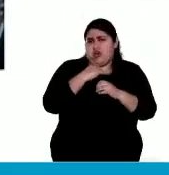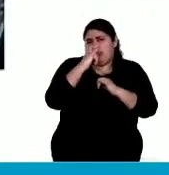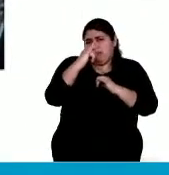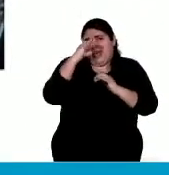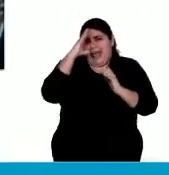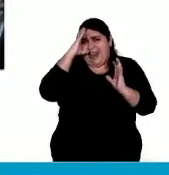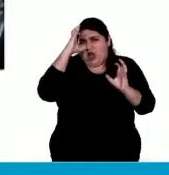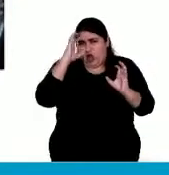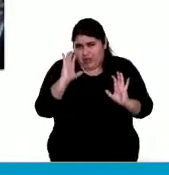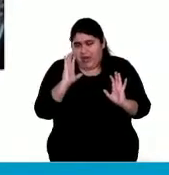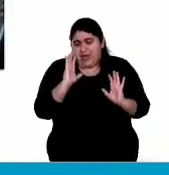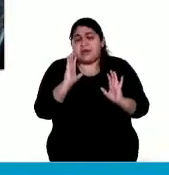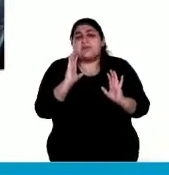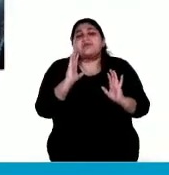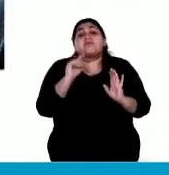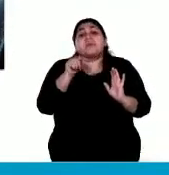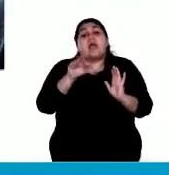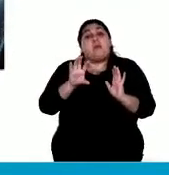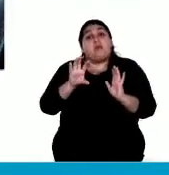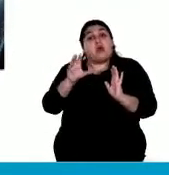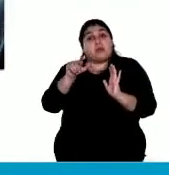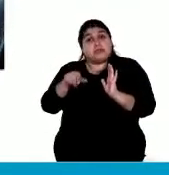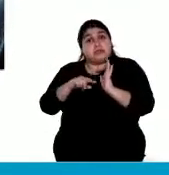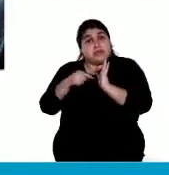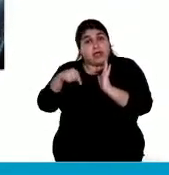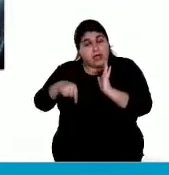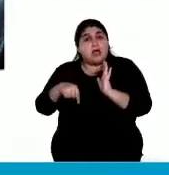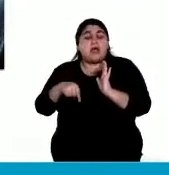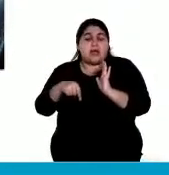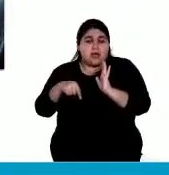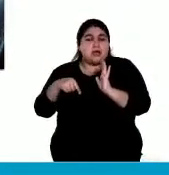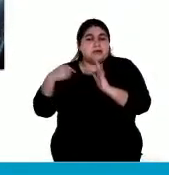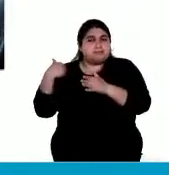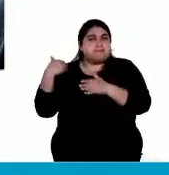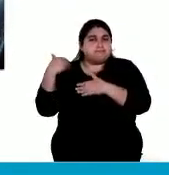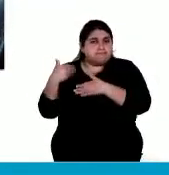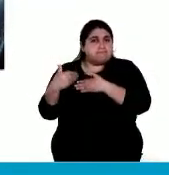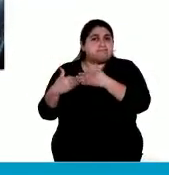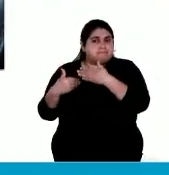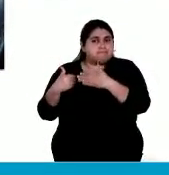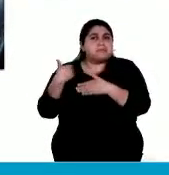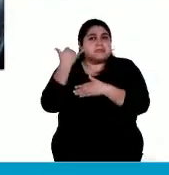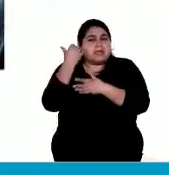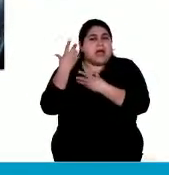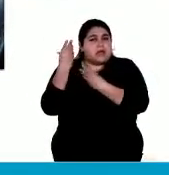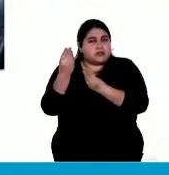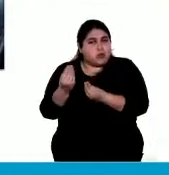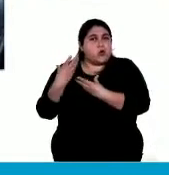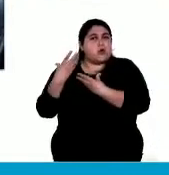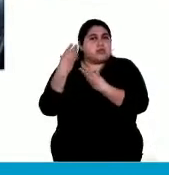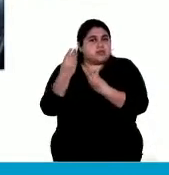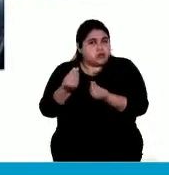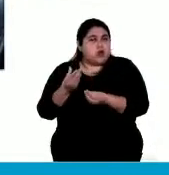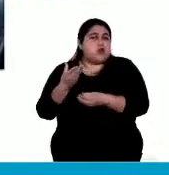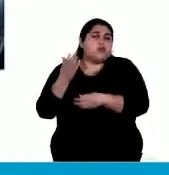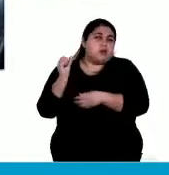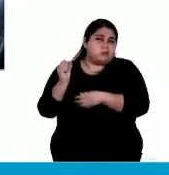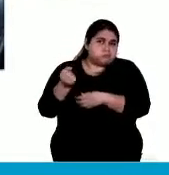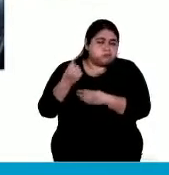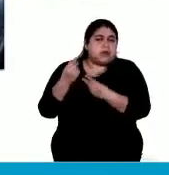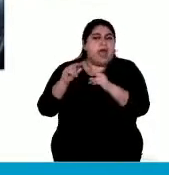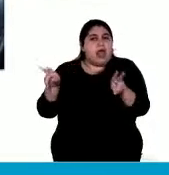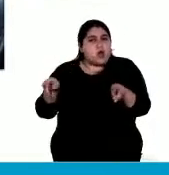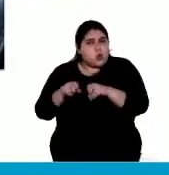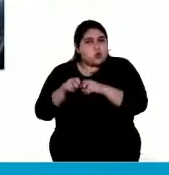a señalar que la provincia viene siendo asistida con muchísimos recursos por